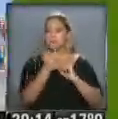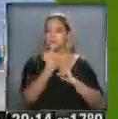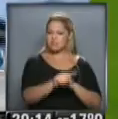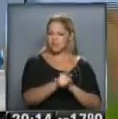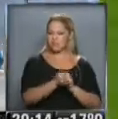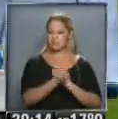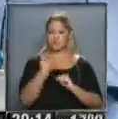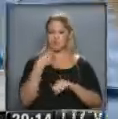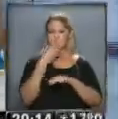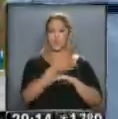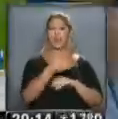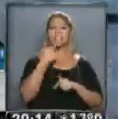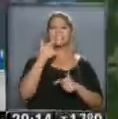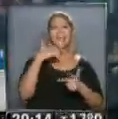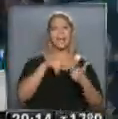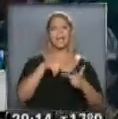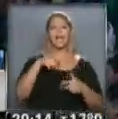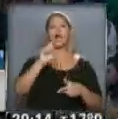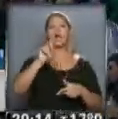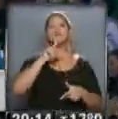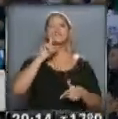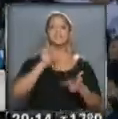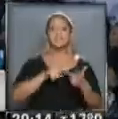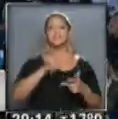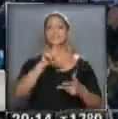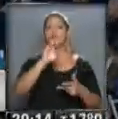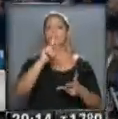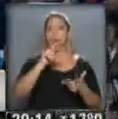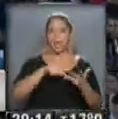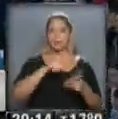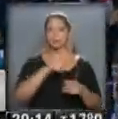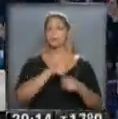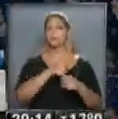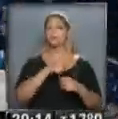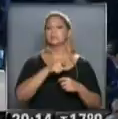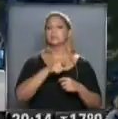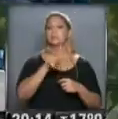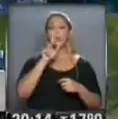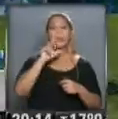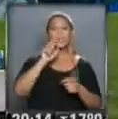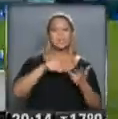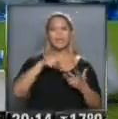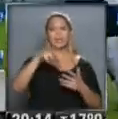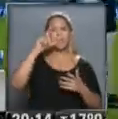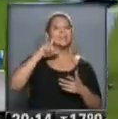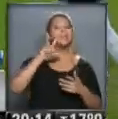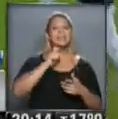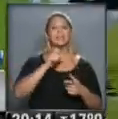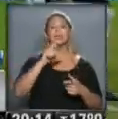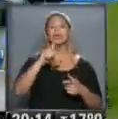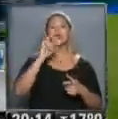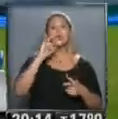porque va a salir con Saja, Pillud, Ortiz, Cajáis, Corbalán, Villar, Pelletieri, Suculini, De Paul, Farín y